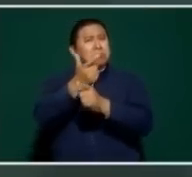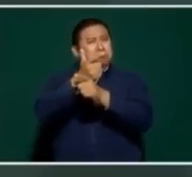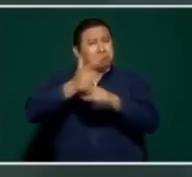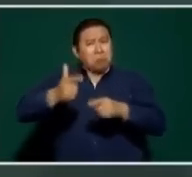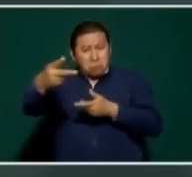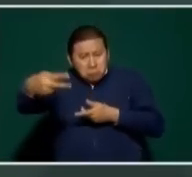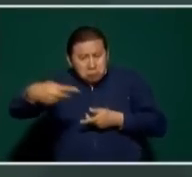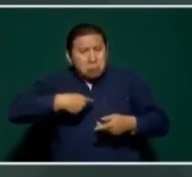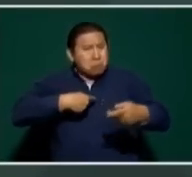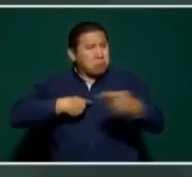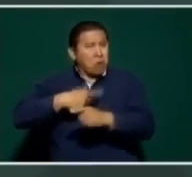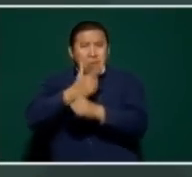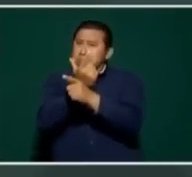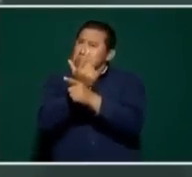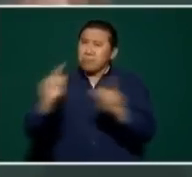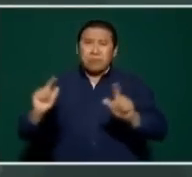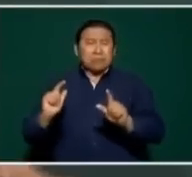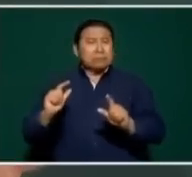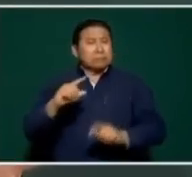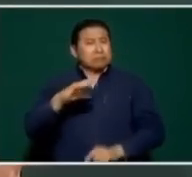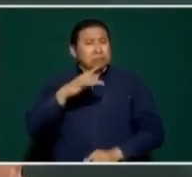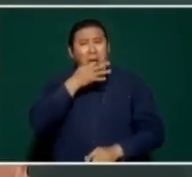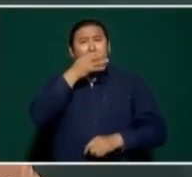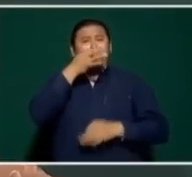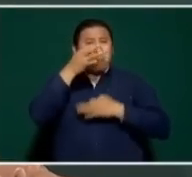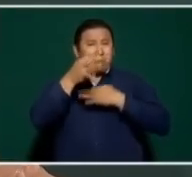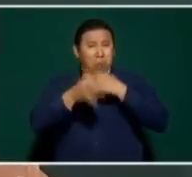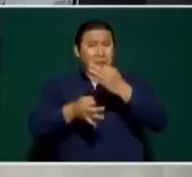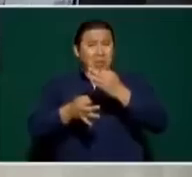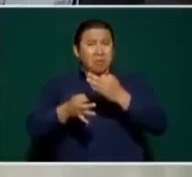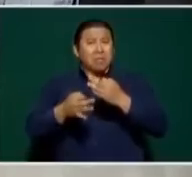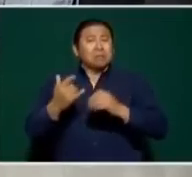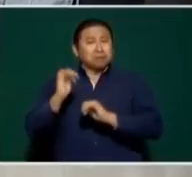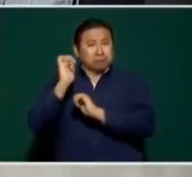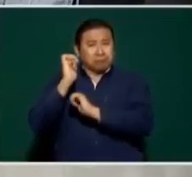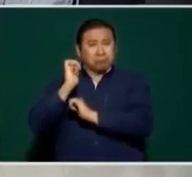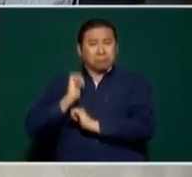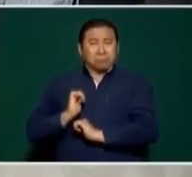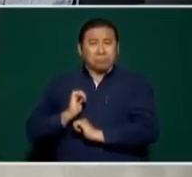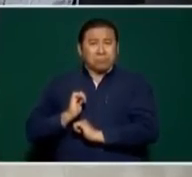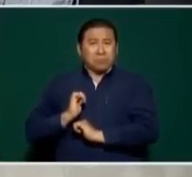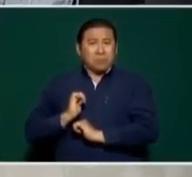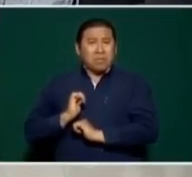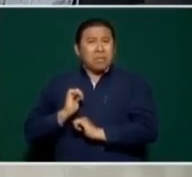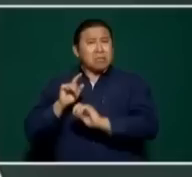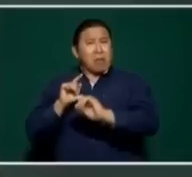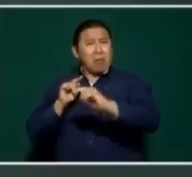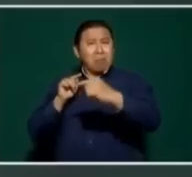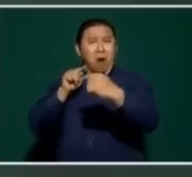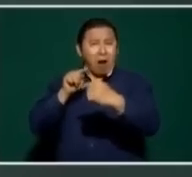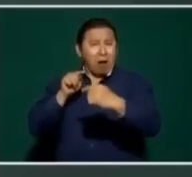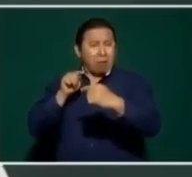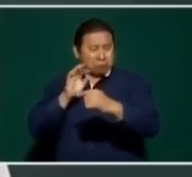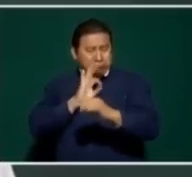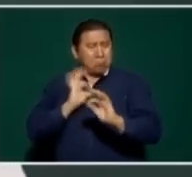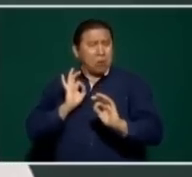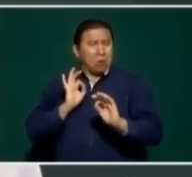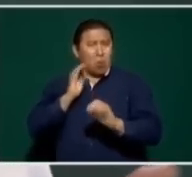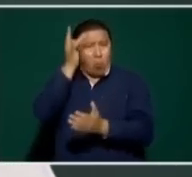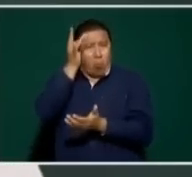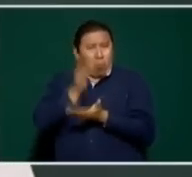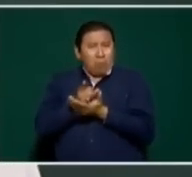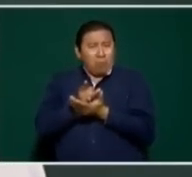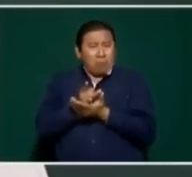libres para hacerlo, yo tengo también la oportunidad de replicar. Y no